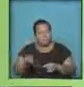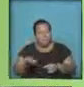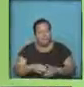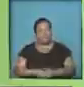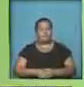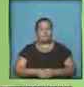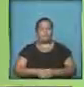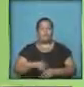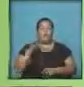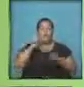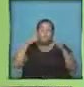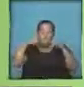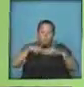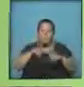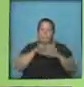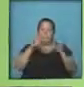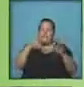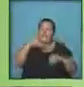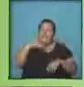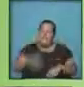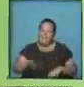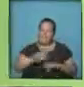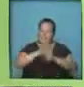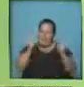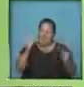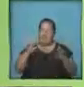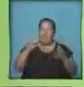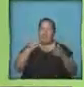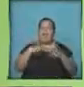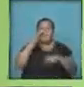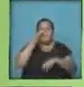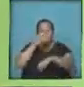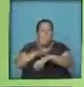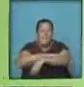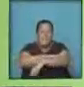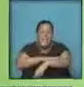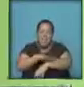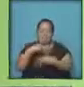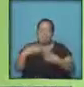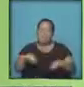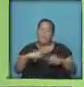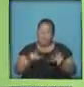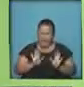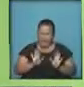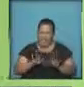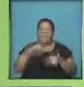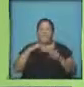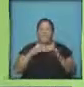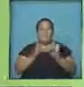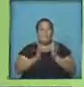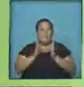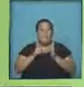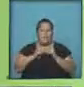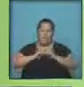también profundizar este concepto, entender que el órgano de la piel es un órgano muy delicado, que requiere de una